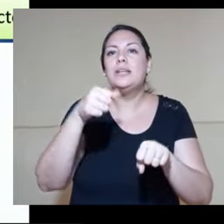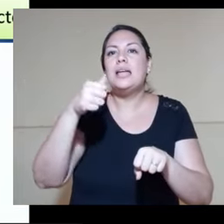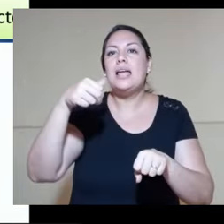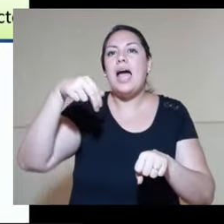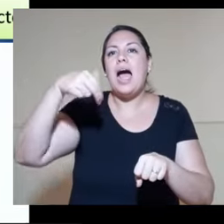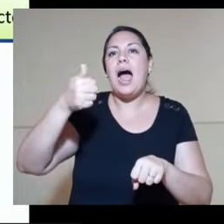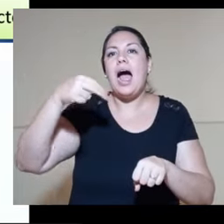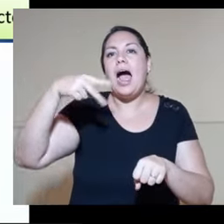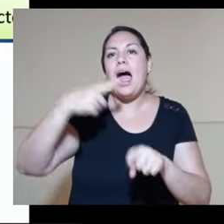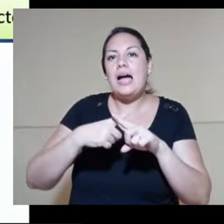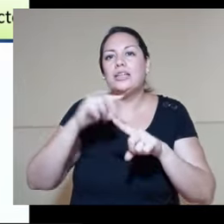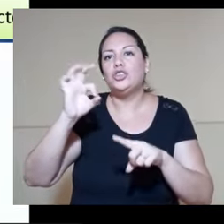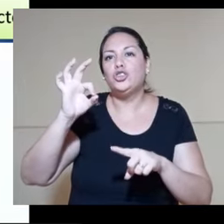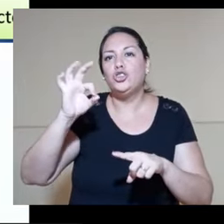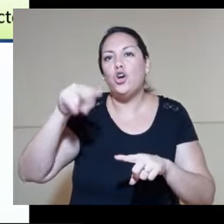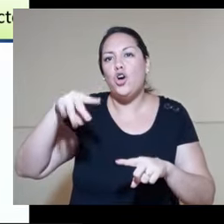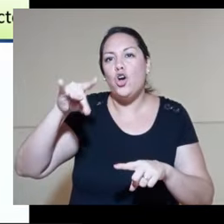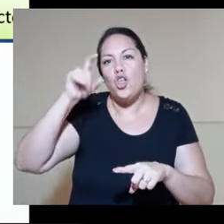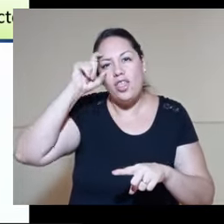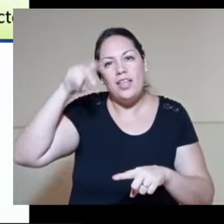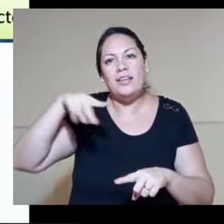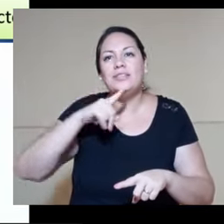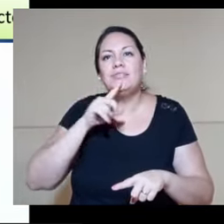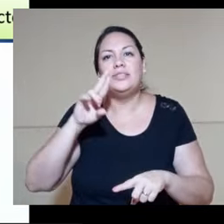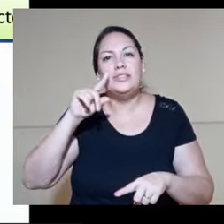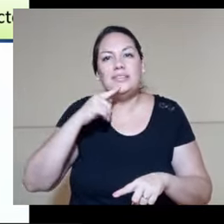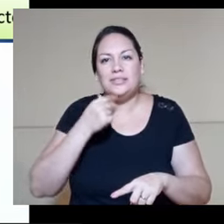es una sinapsis axodendrítica.